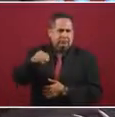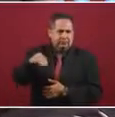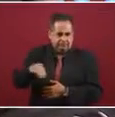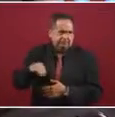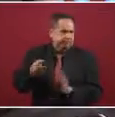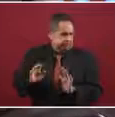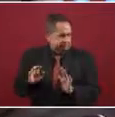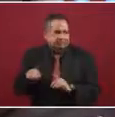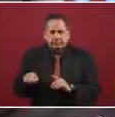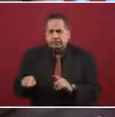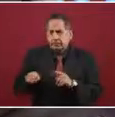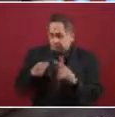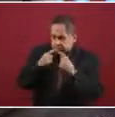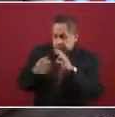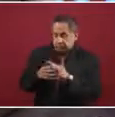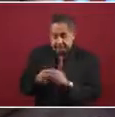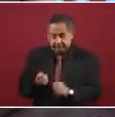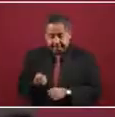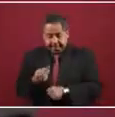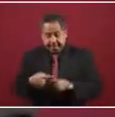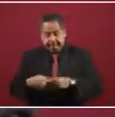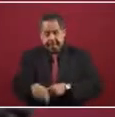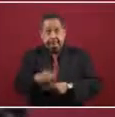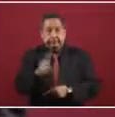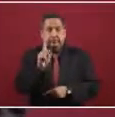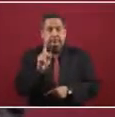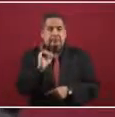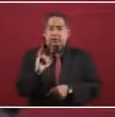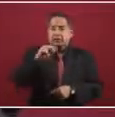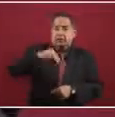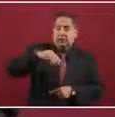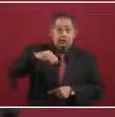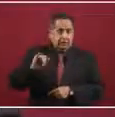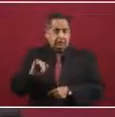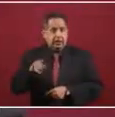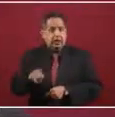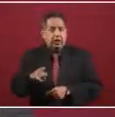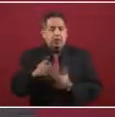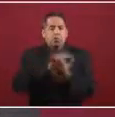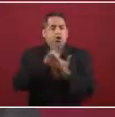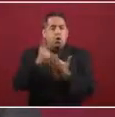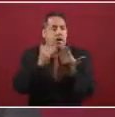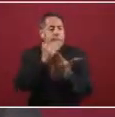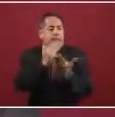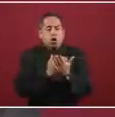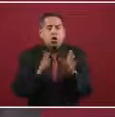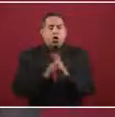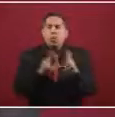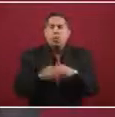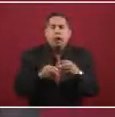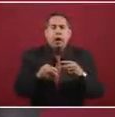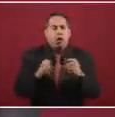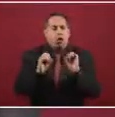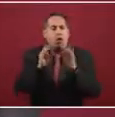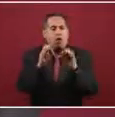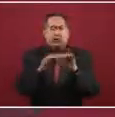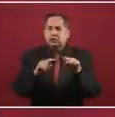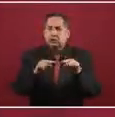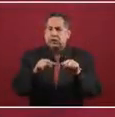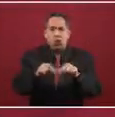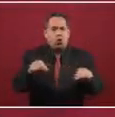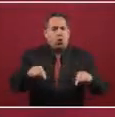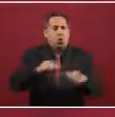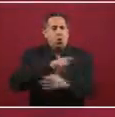Entonces, en esta semana debe presentar el INAMI el modelo de estación migratoria que habremos de tener en México a partir